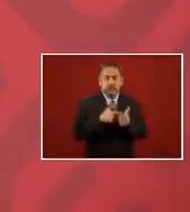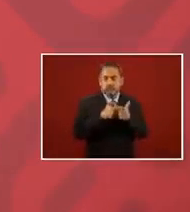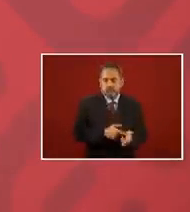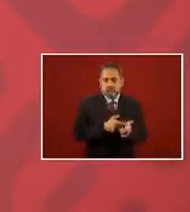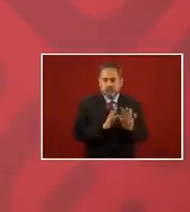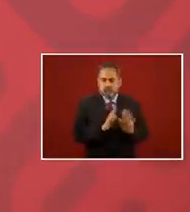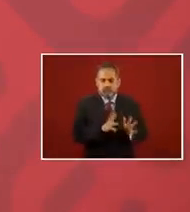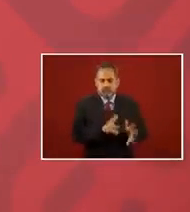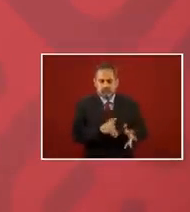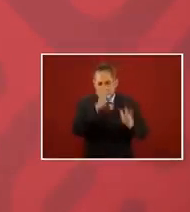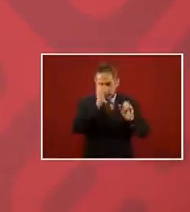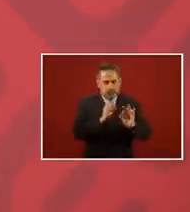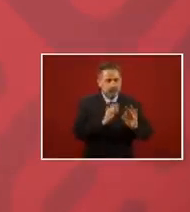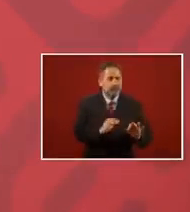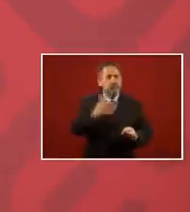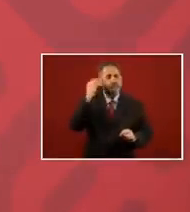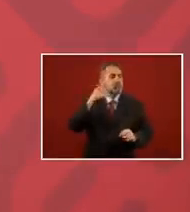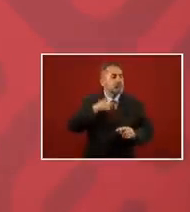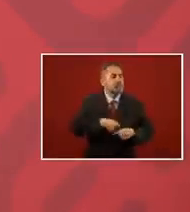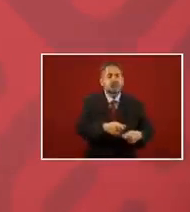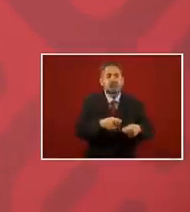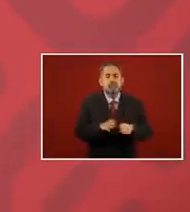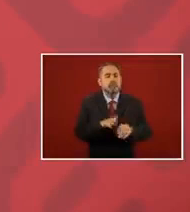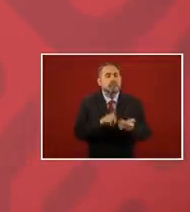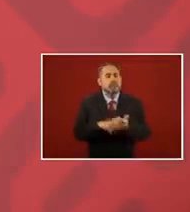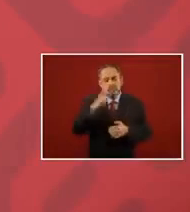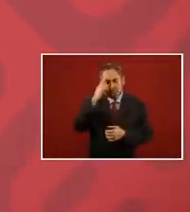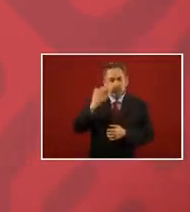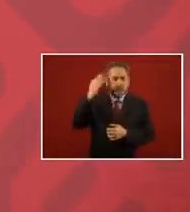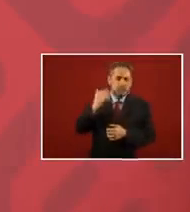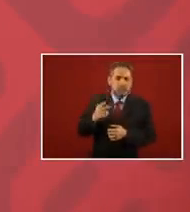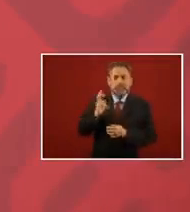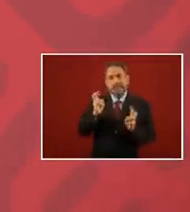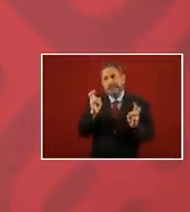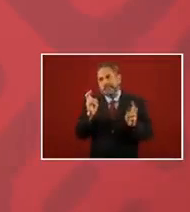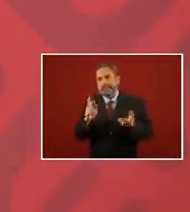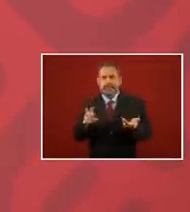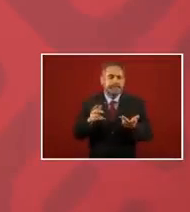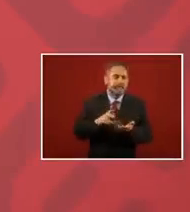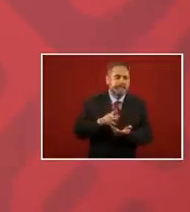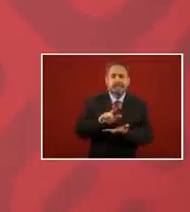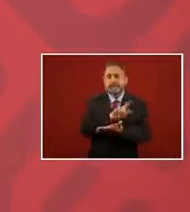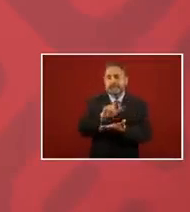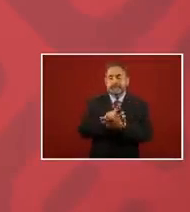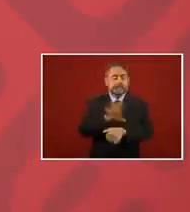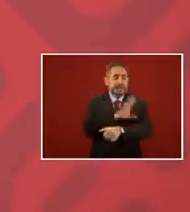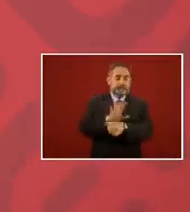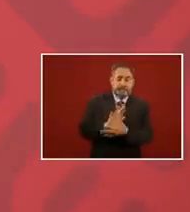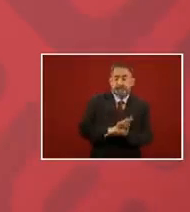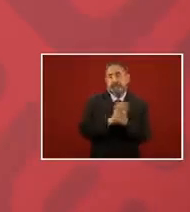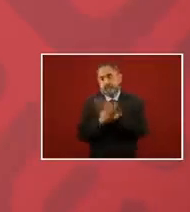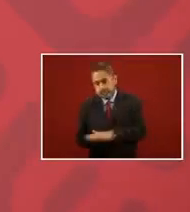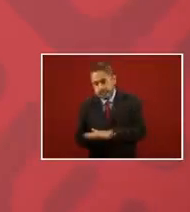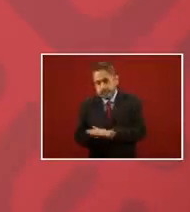se entregaron a partir de la llamada reforma energética,